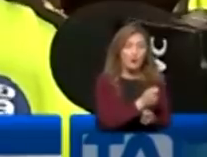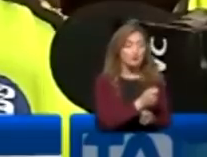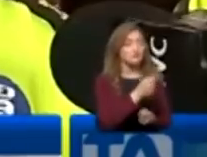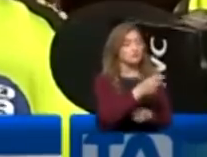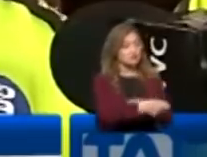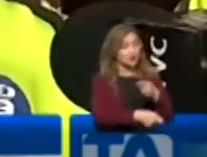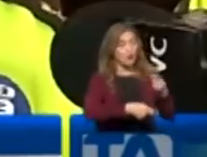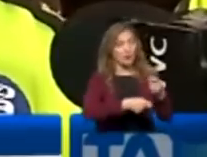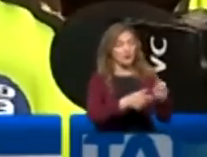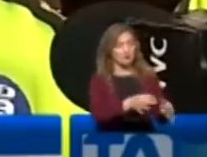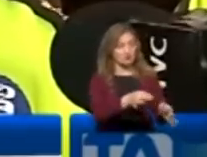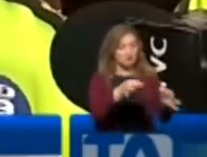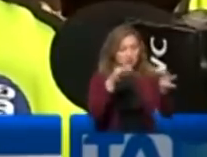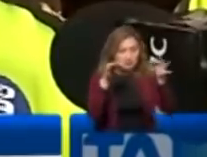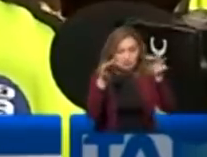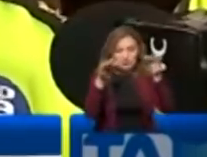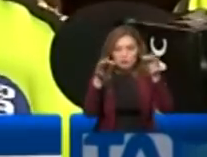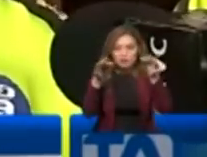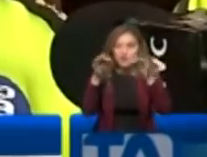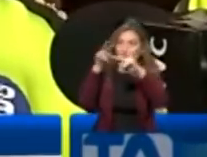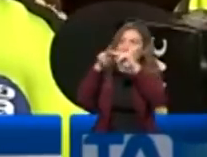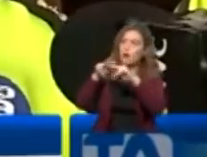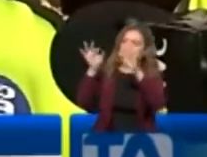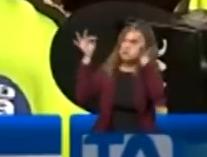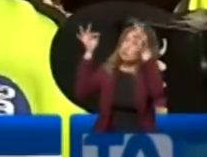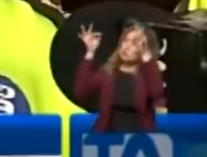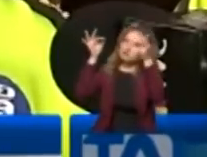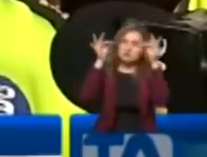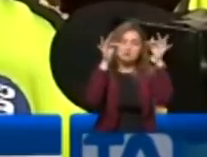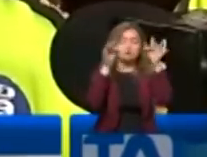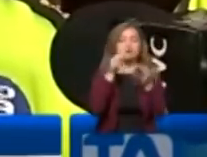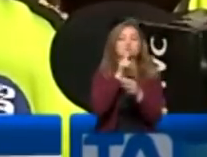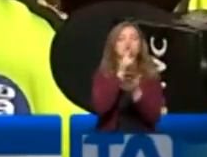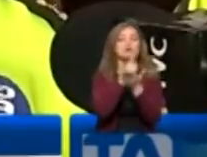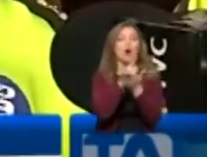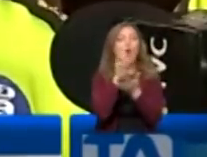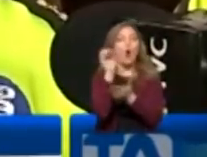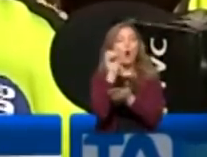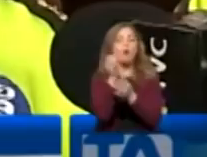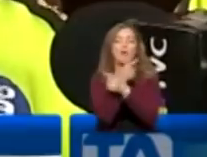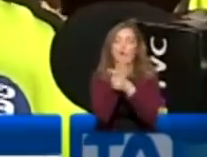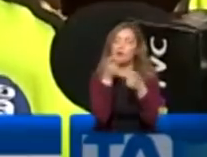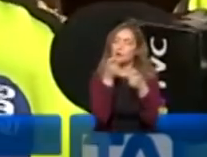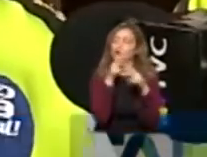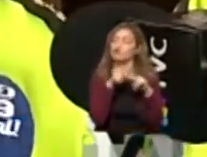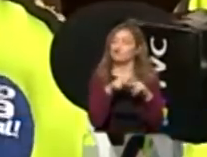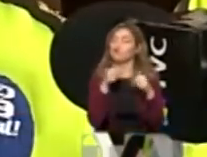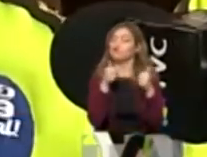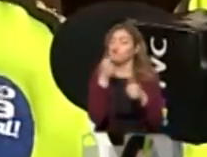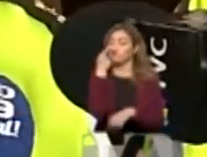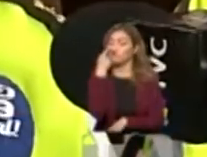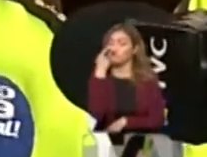transacción comercial, verificar bien que el billete efectivo, el efectivo que ellos tienen